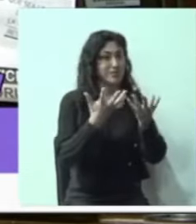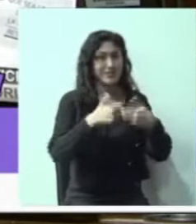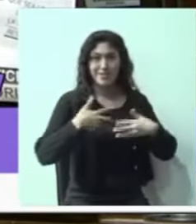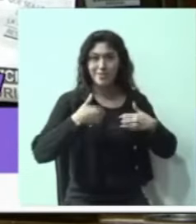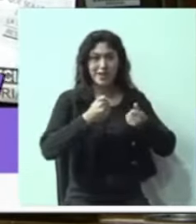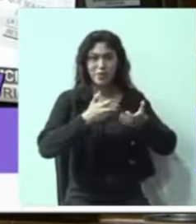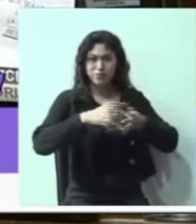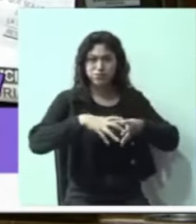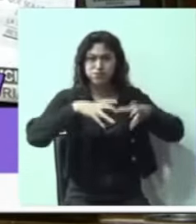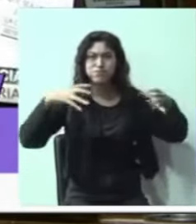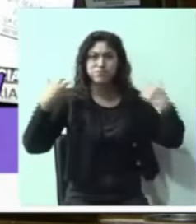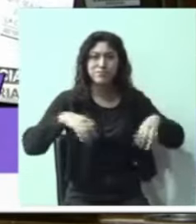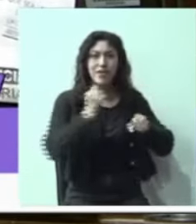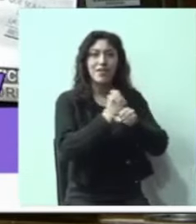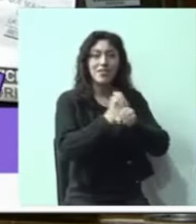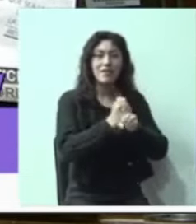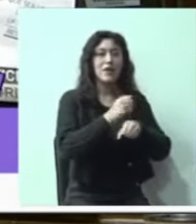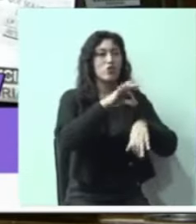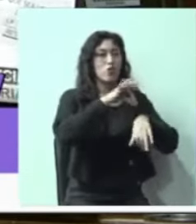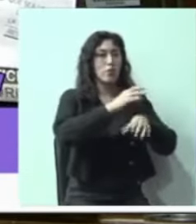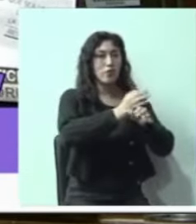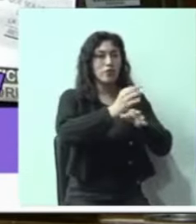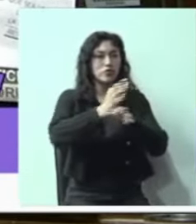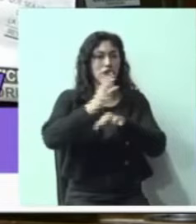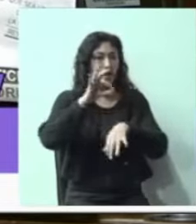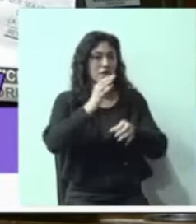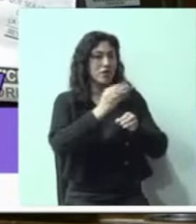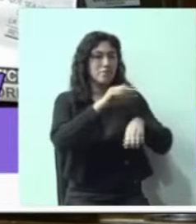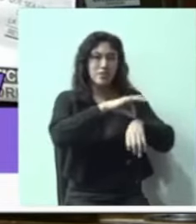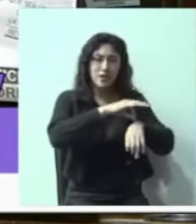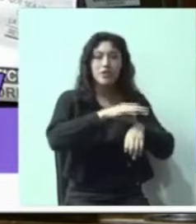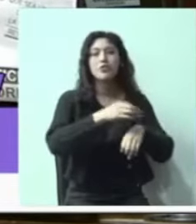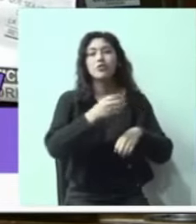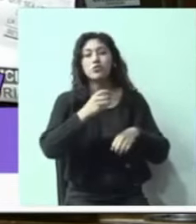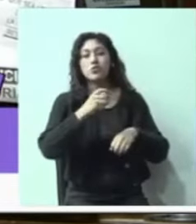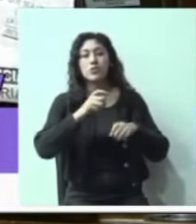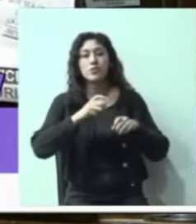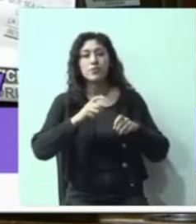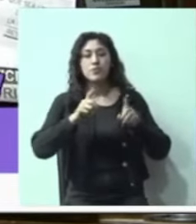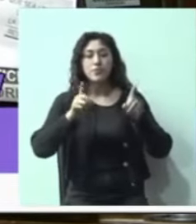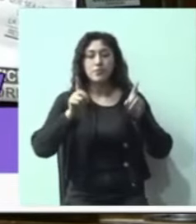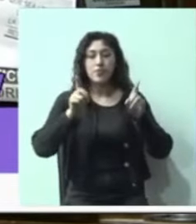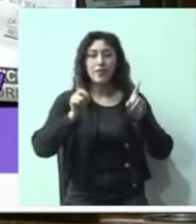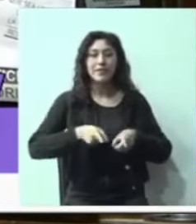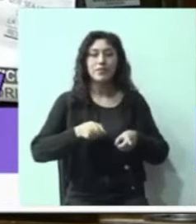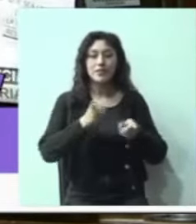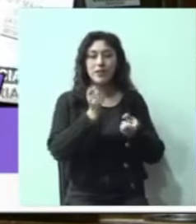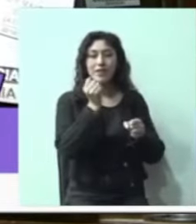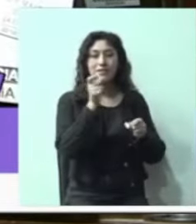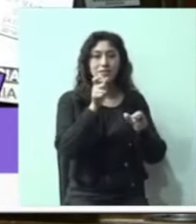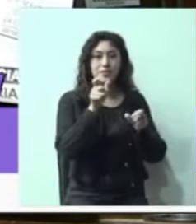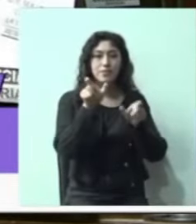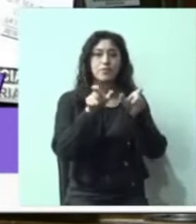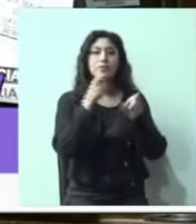los salarios también son bajos de los médicos y de otros profesionales. Por eso están faltando, uno ve las residencias. No se anotan los trabajadores para